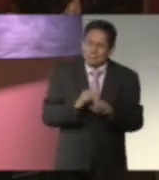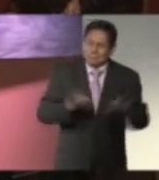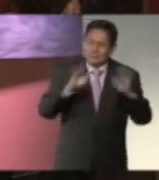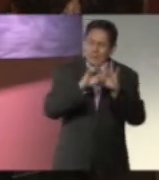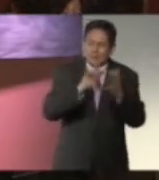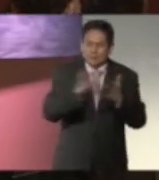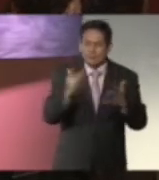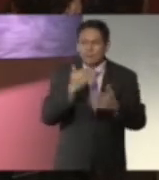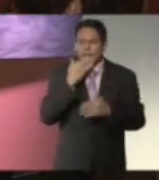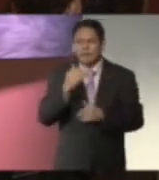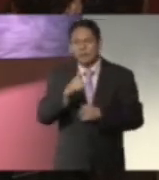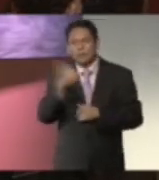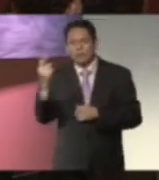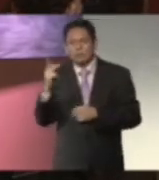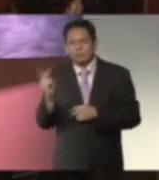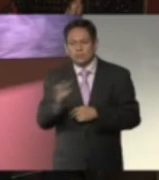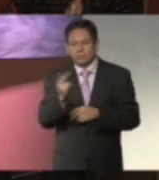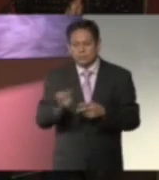favor.